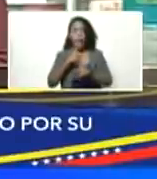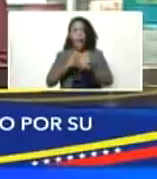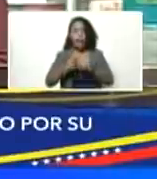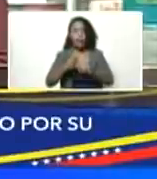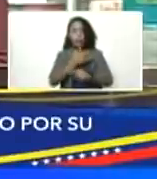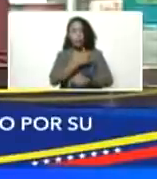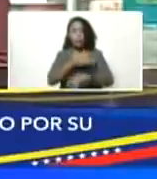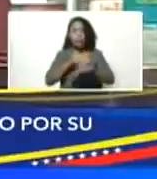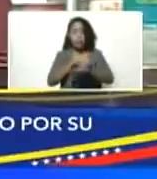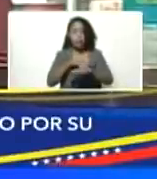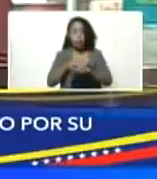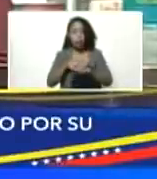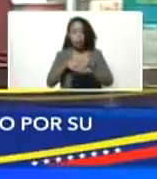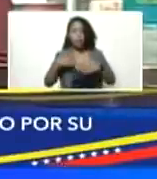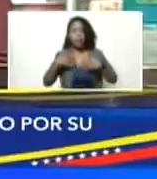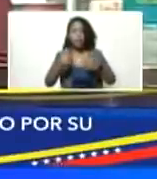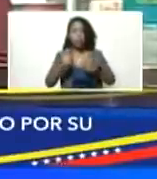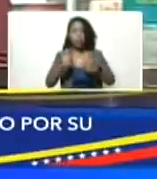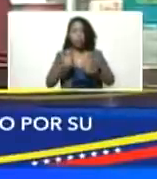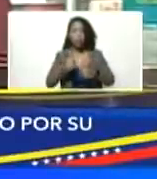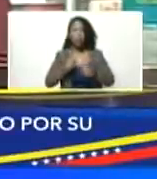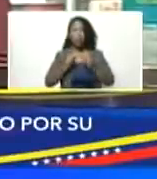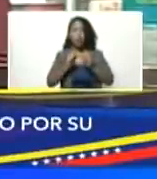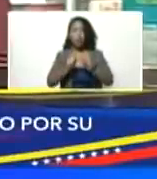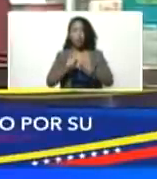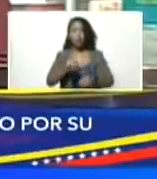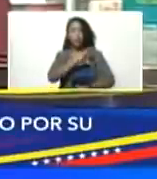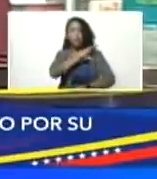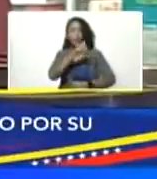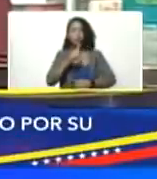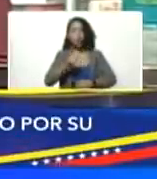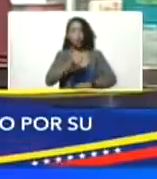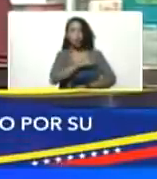la rectoría, de la universidad,